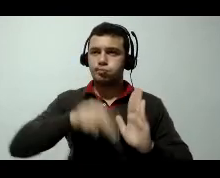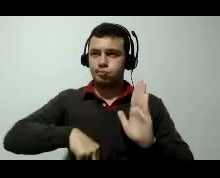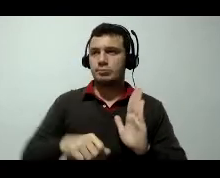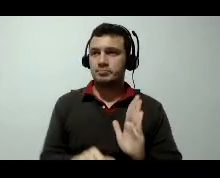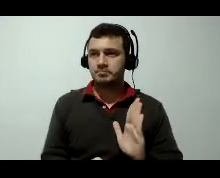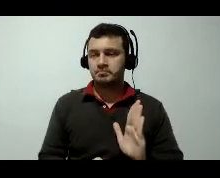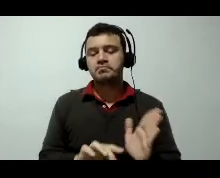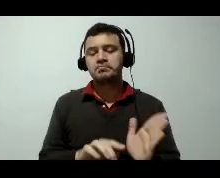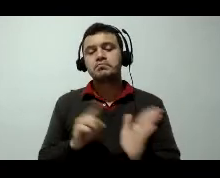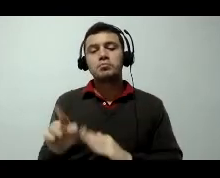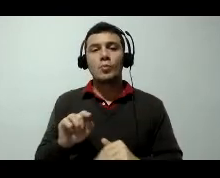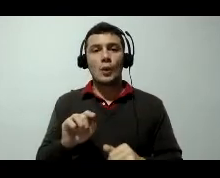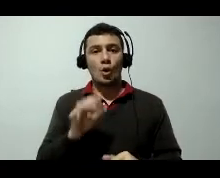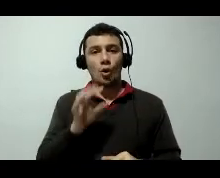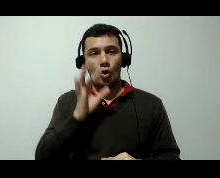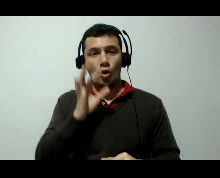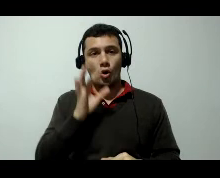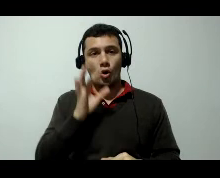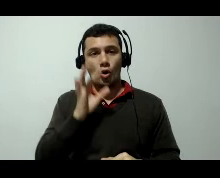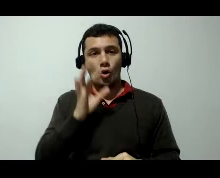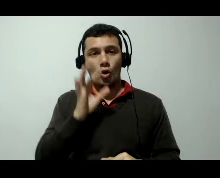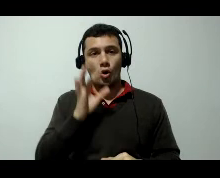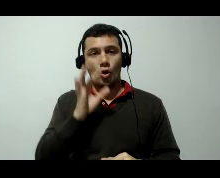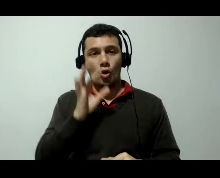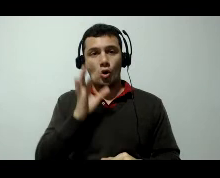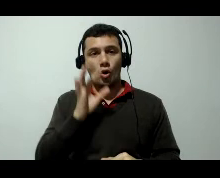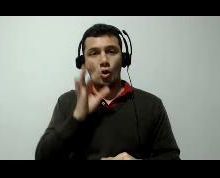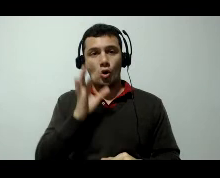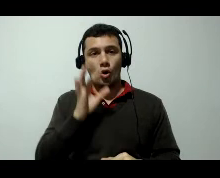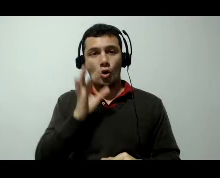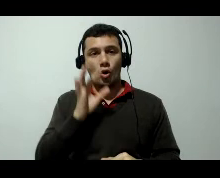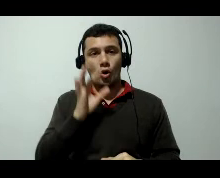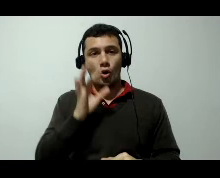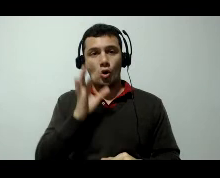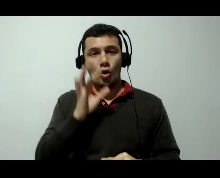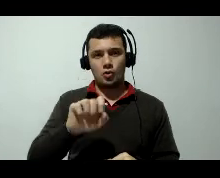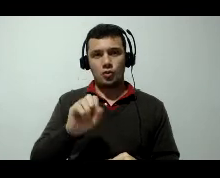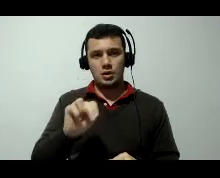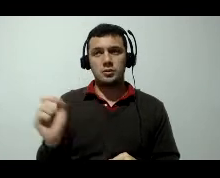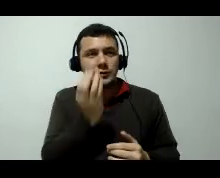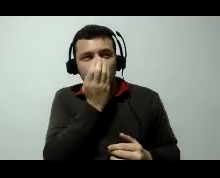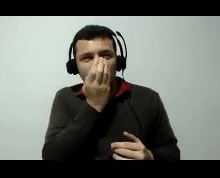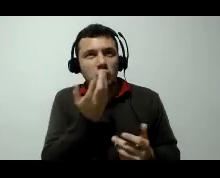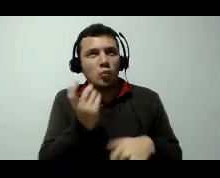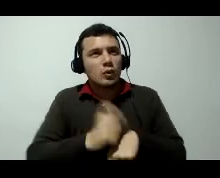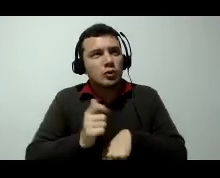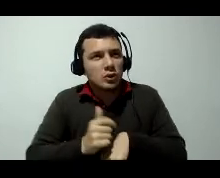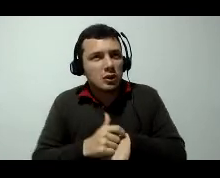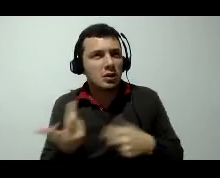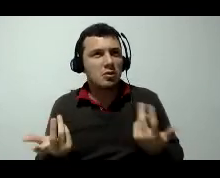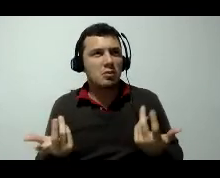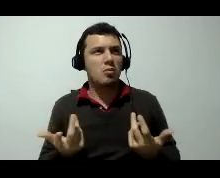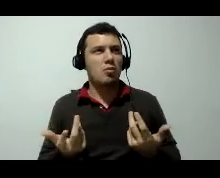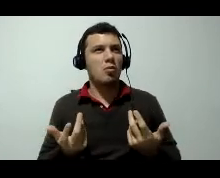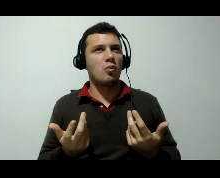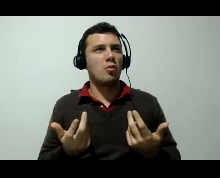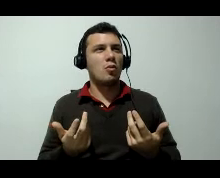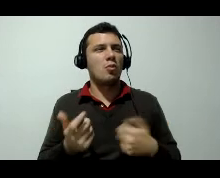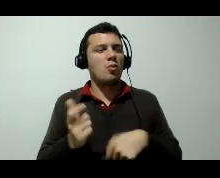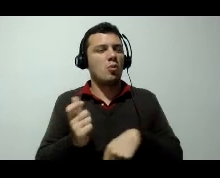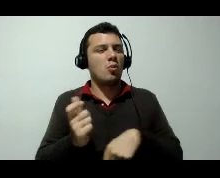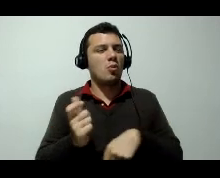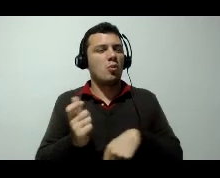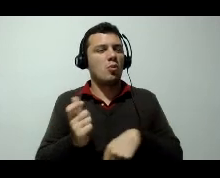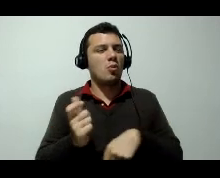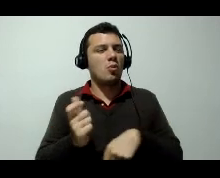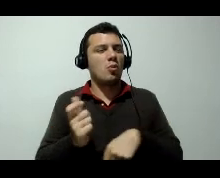mascarilla N95. Wilson, eso depende de muchas características, ¿cierto? Más allá del tiempo, se debe